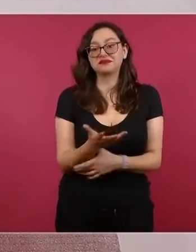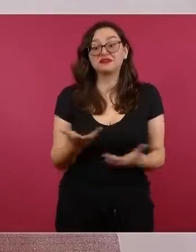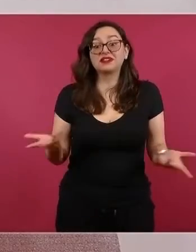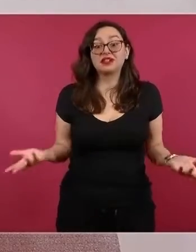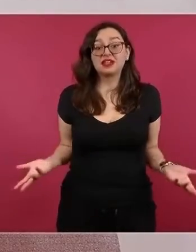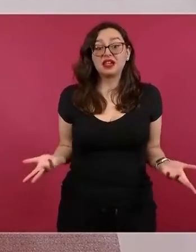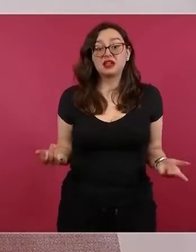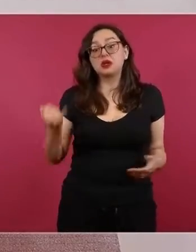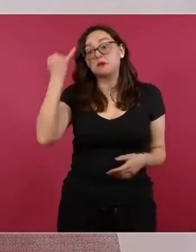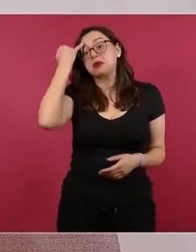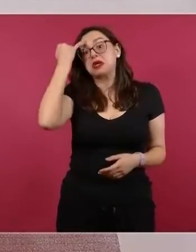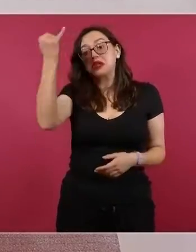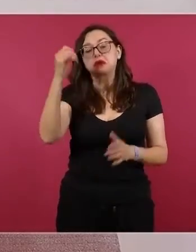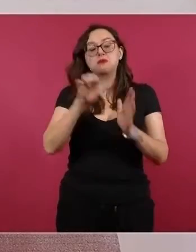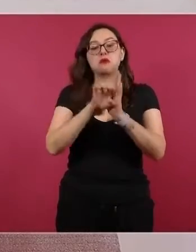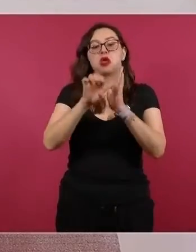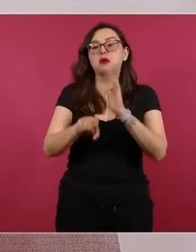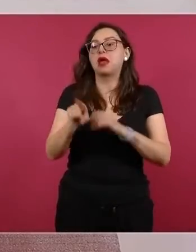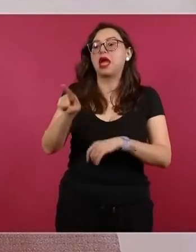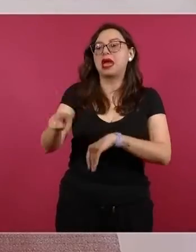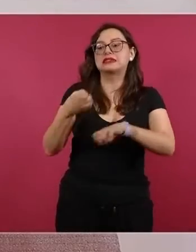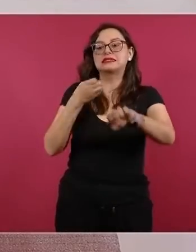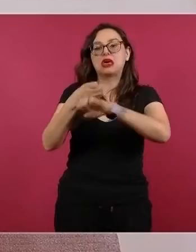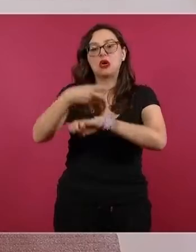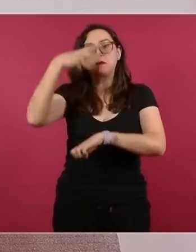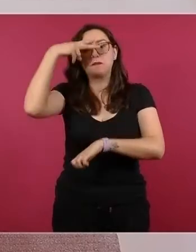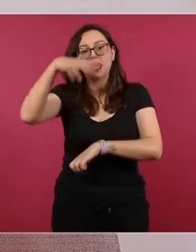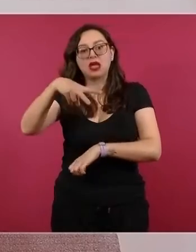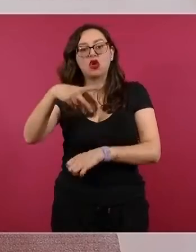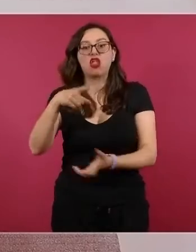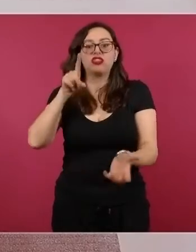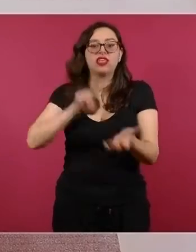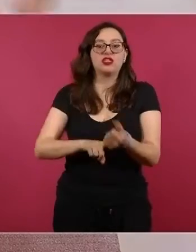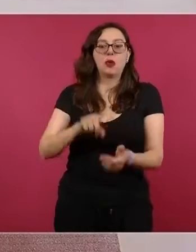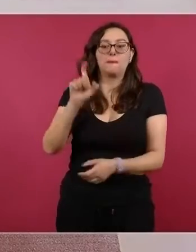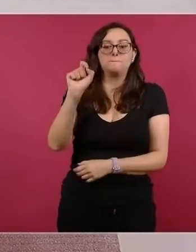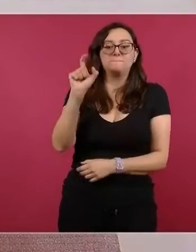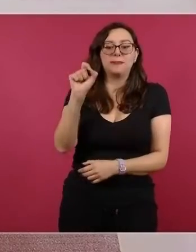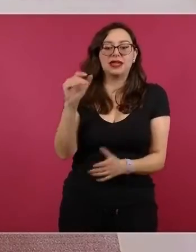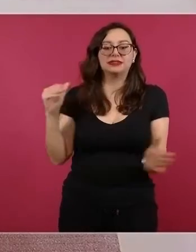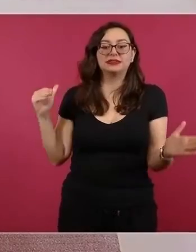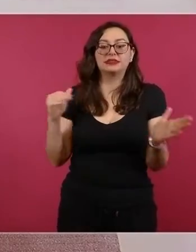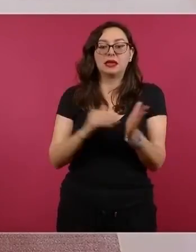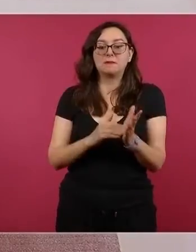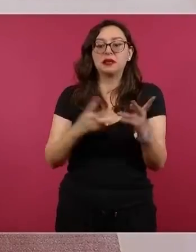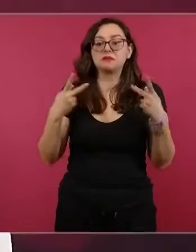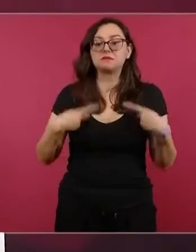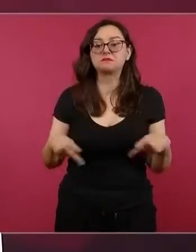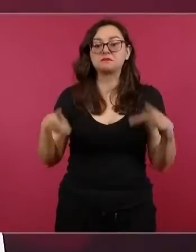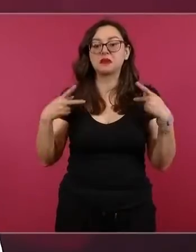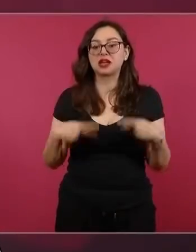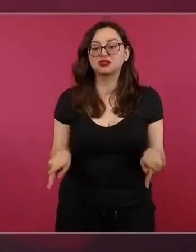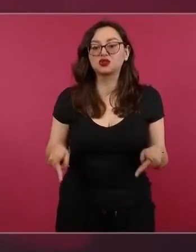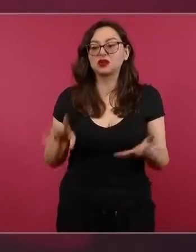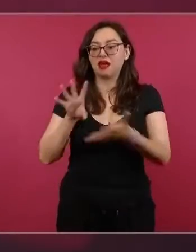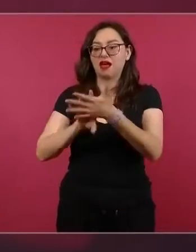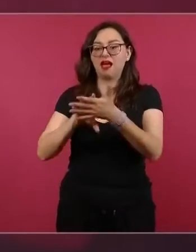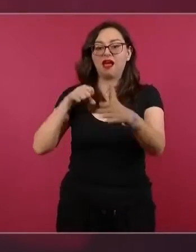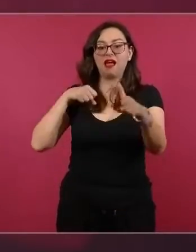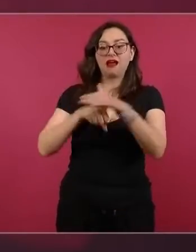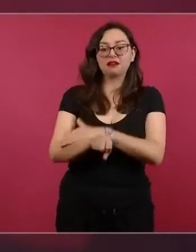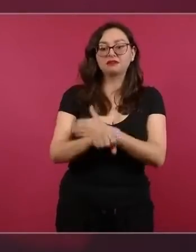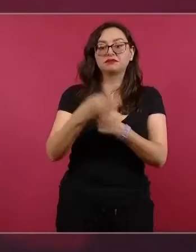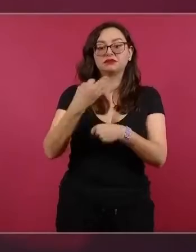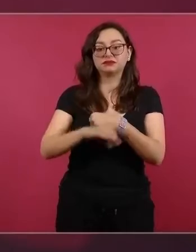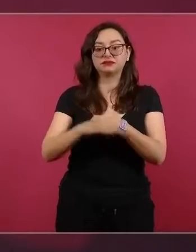ustedes el Estado de México con más de 20,000 casos, donde de repente va a llegar a los juzgados y se le